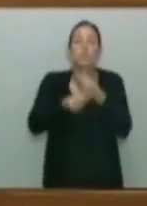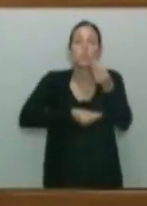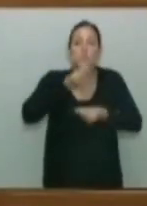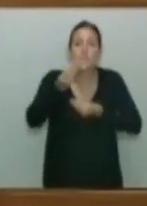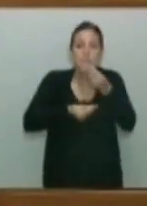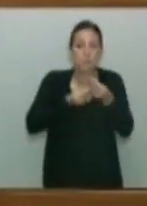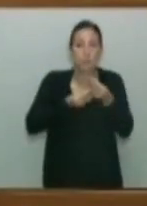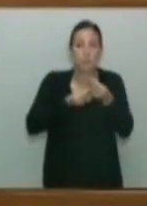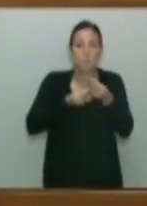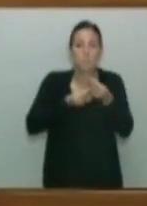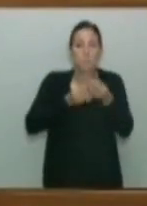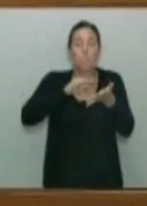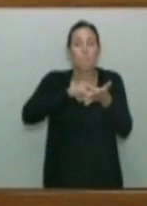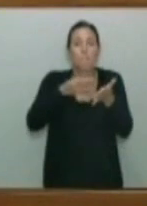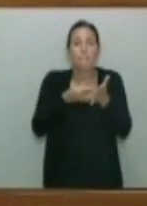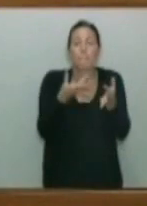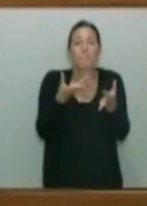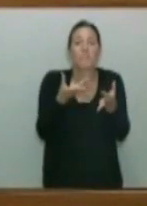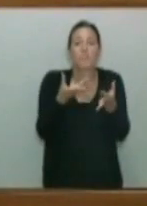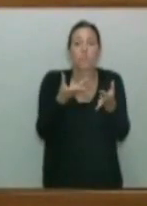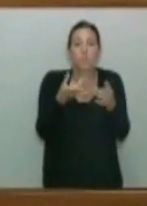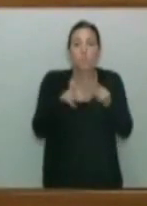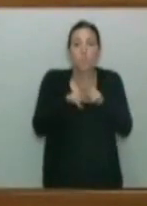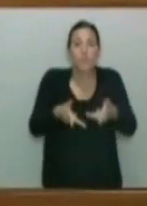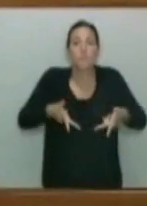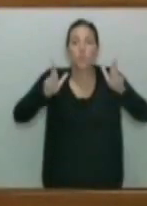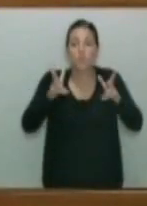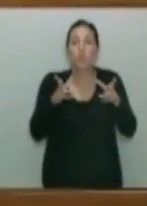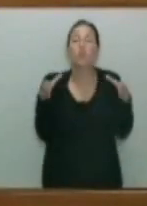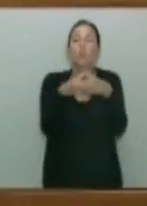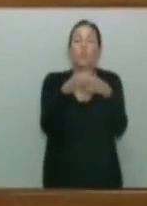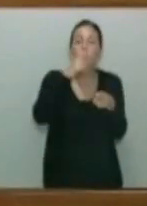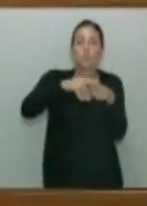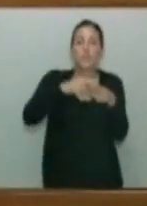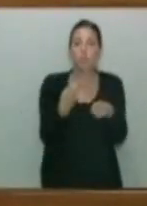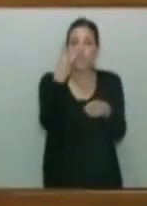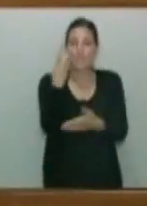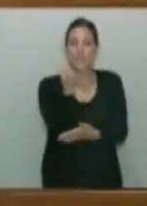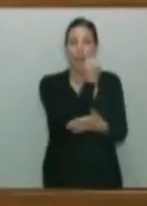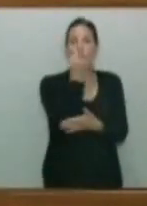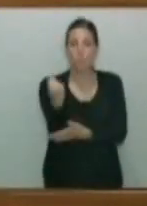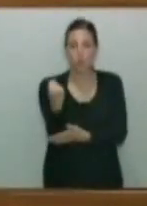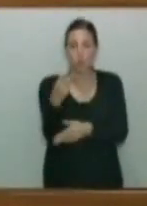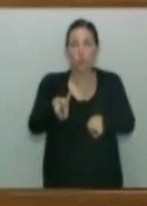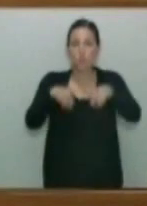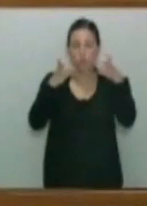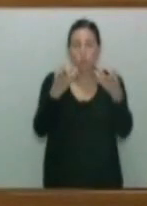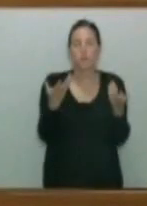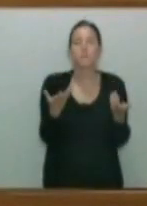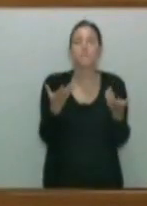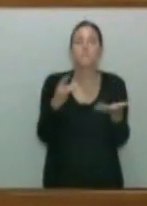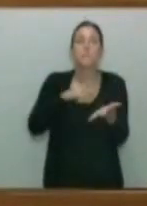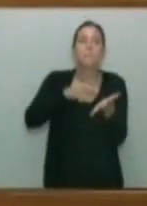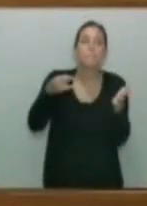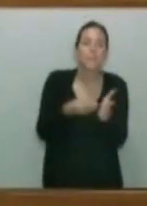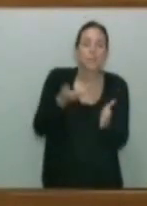escrupulosamente democrático, y, además, somos 3 grupos políticos los que estamos apoyando esta reforma. Y miren, el método es muy importante en